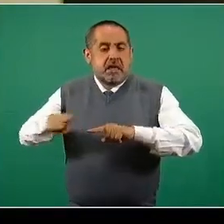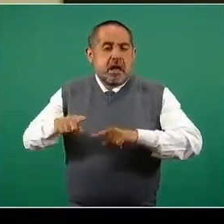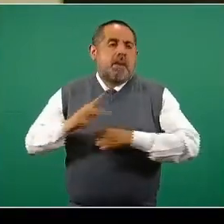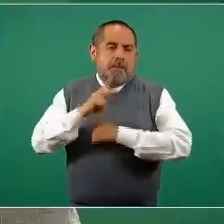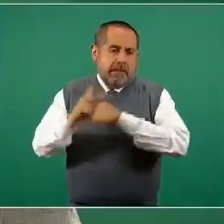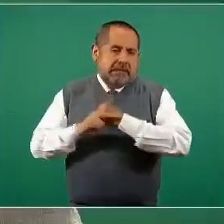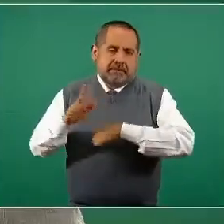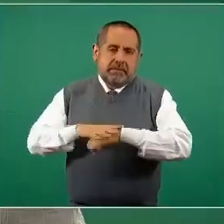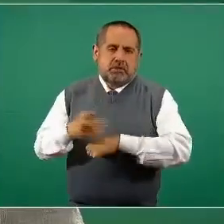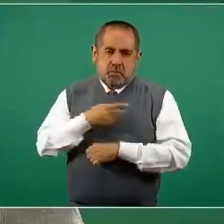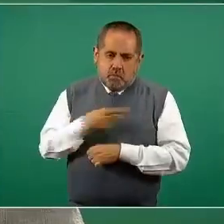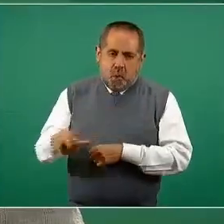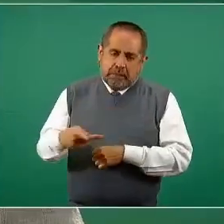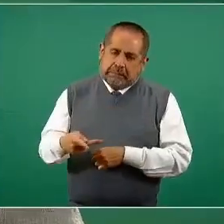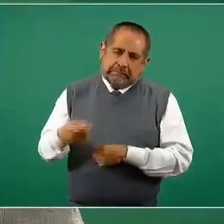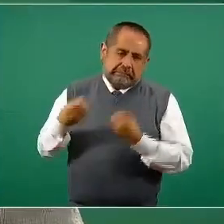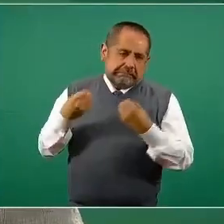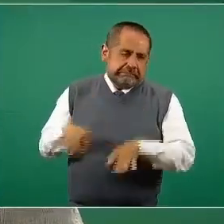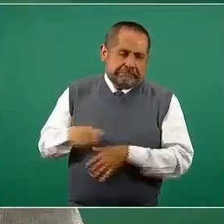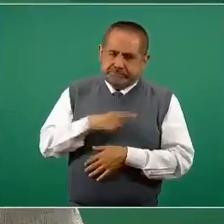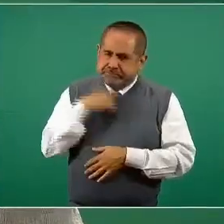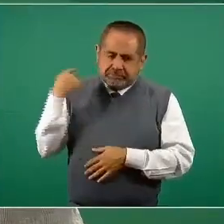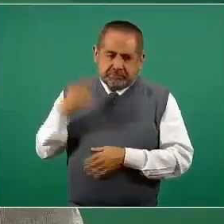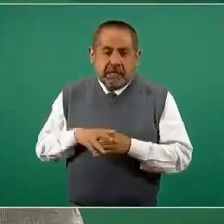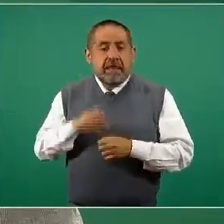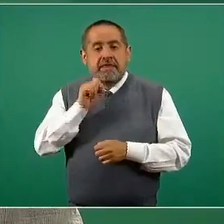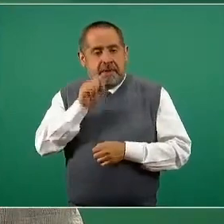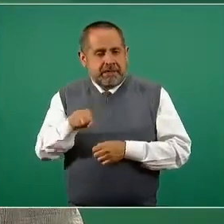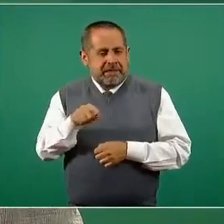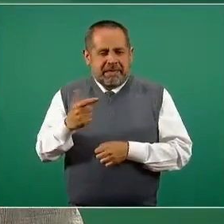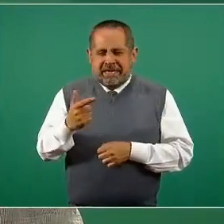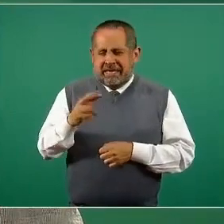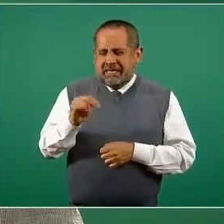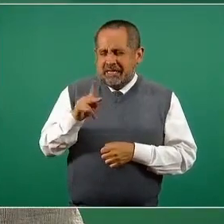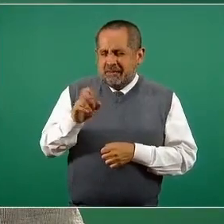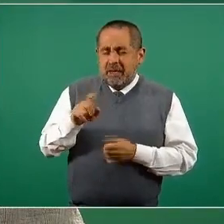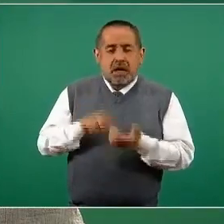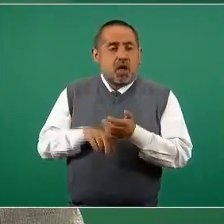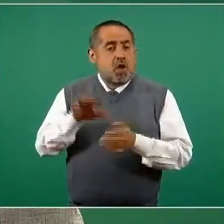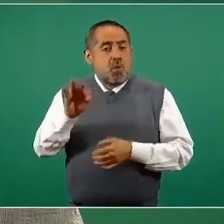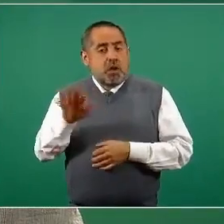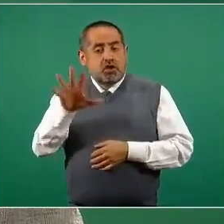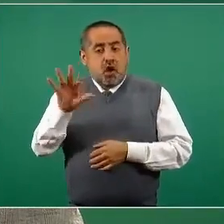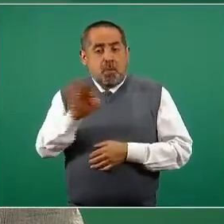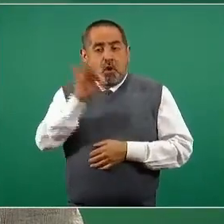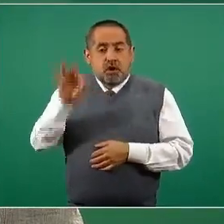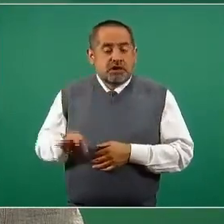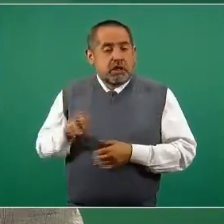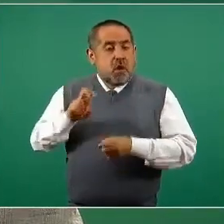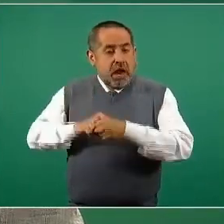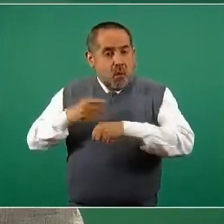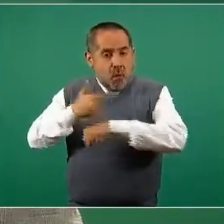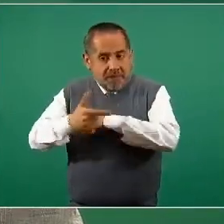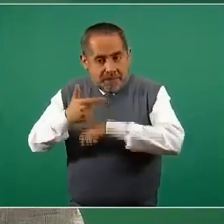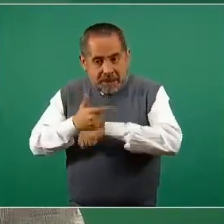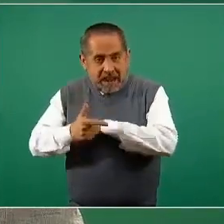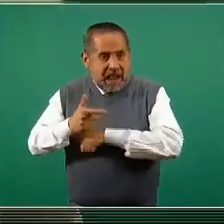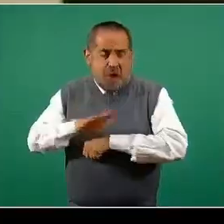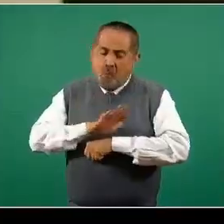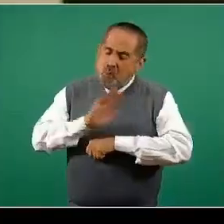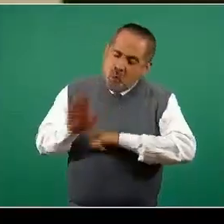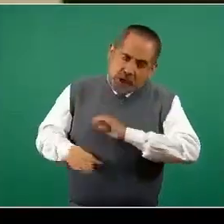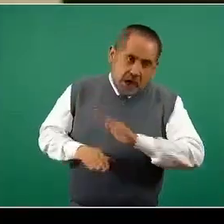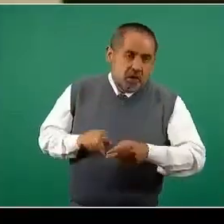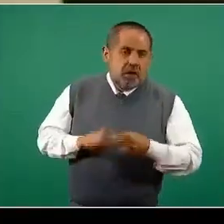más pobres. La gripe acabó con 45% de la población de Guatemala y